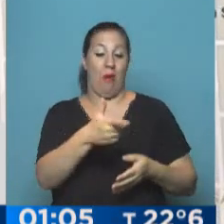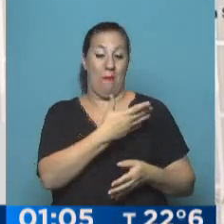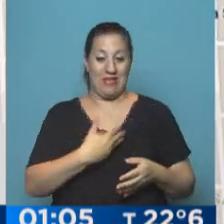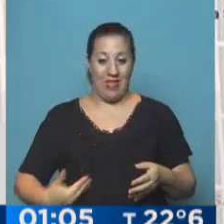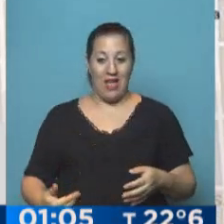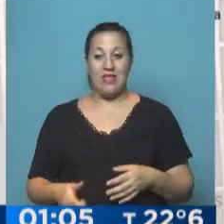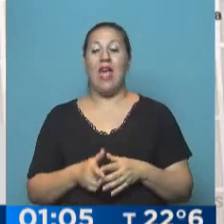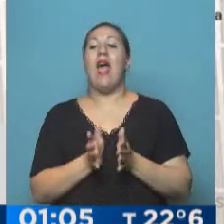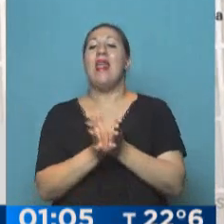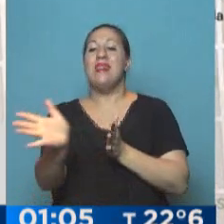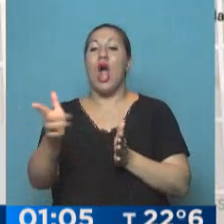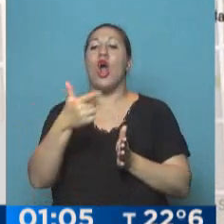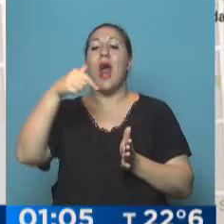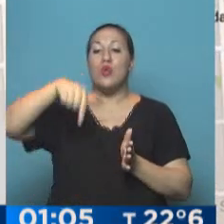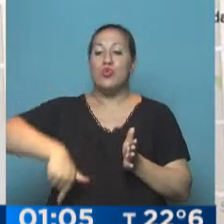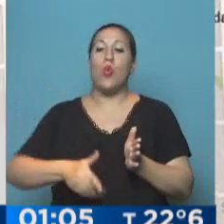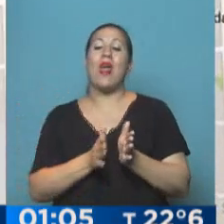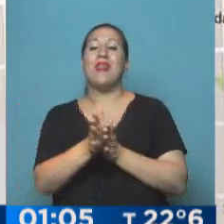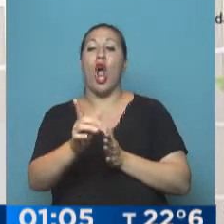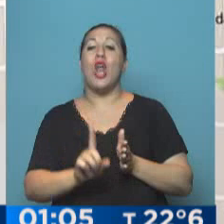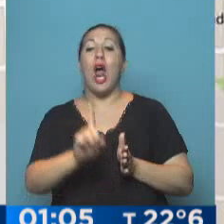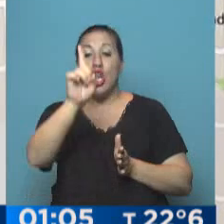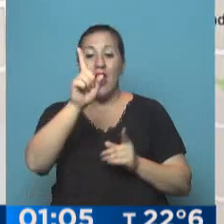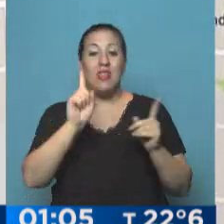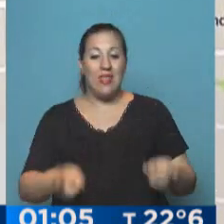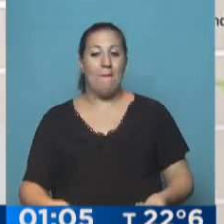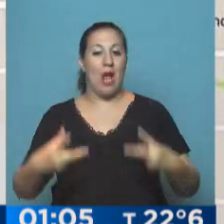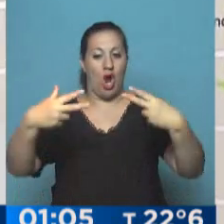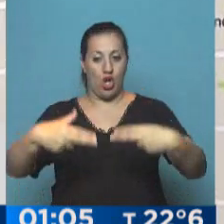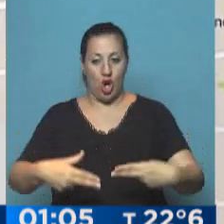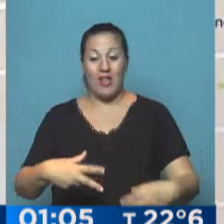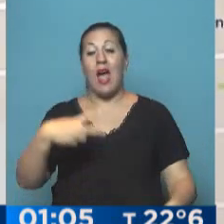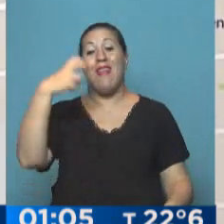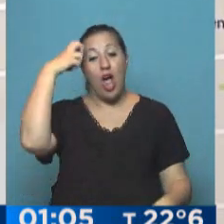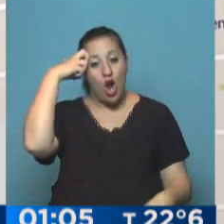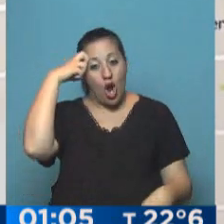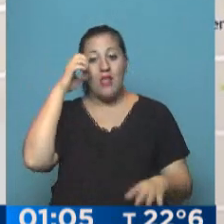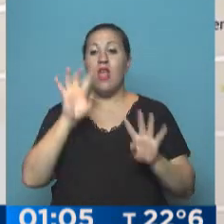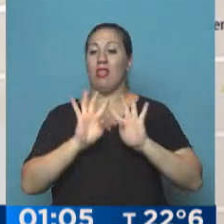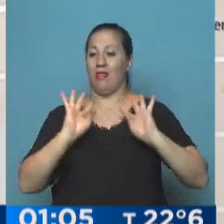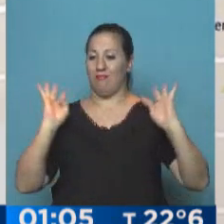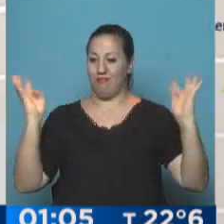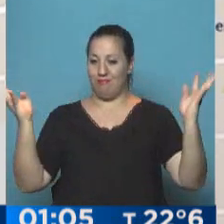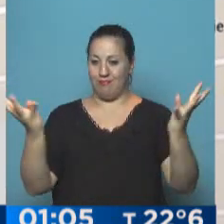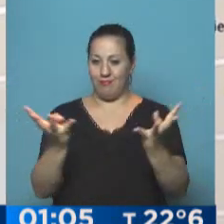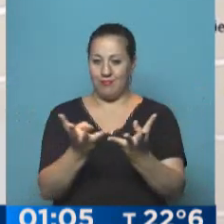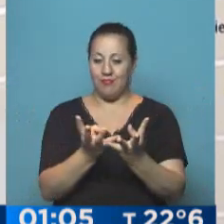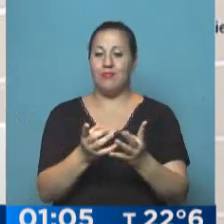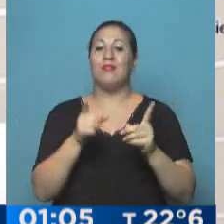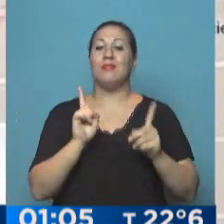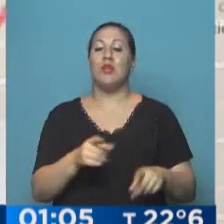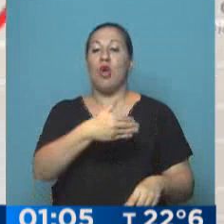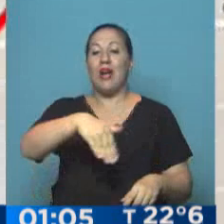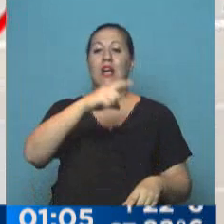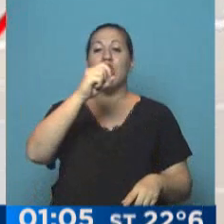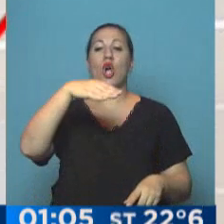diagonales sur y norte también estarán cerradas al tránsito. El Congreso estará cercado en el anillo que forman Combate de los